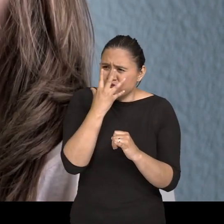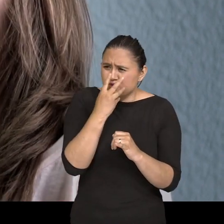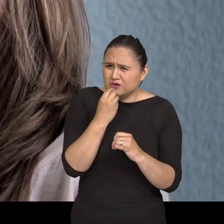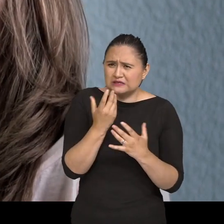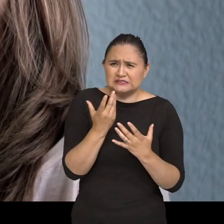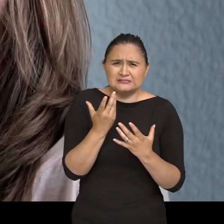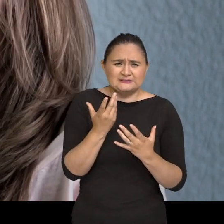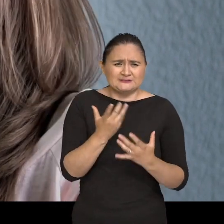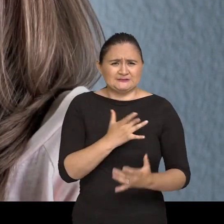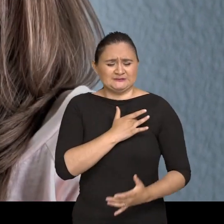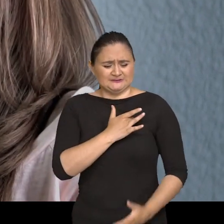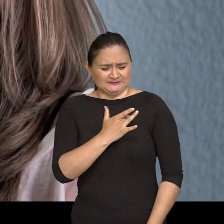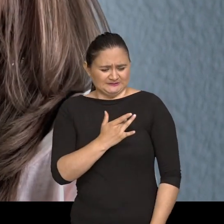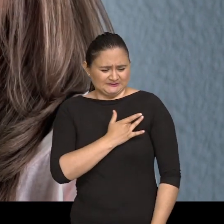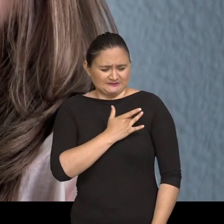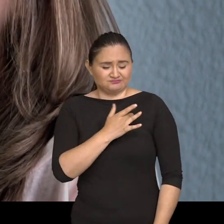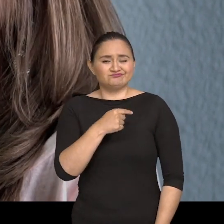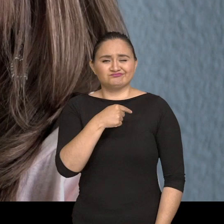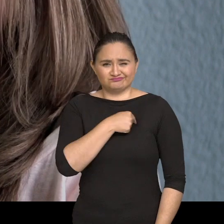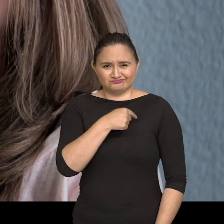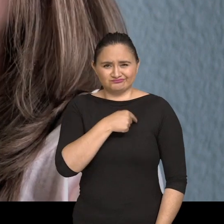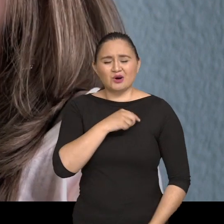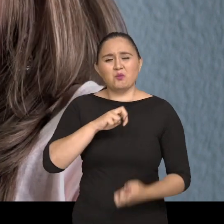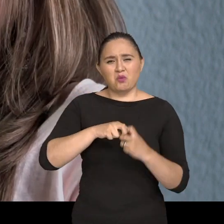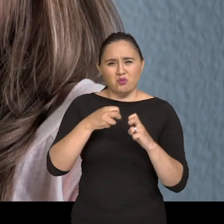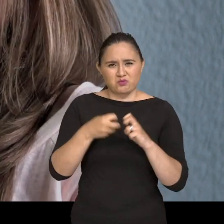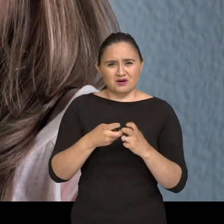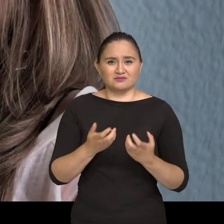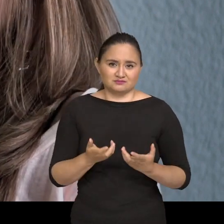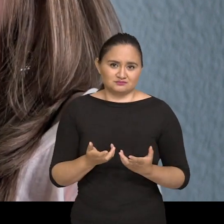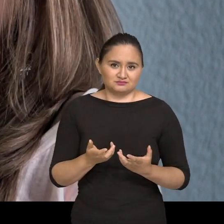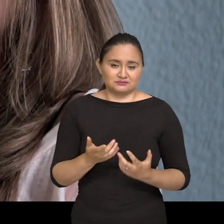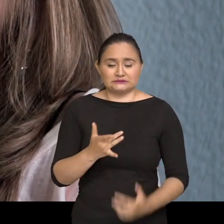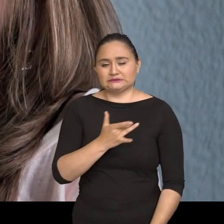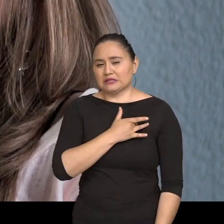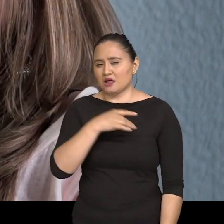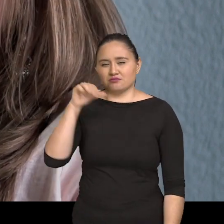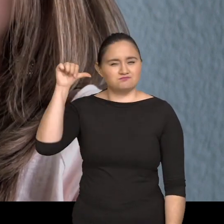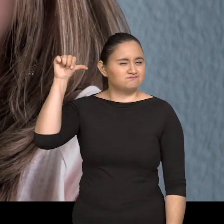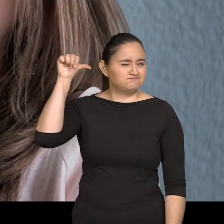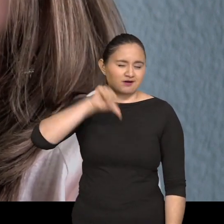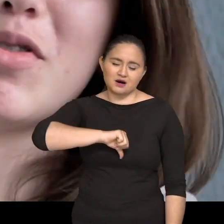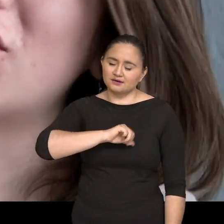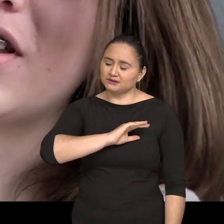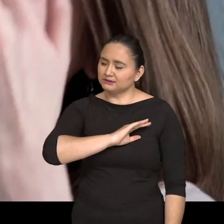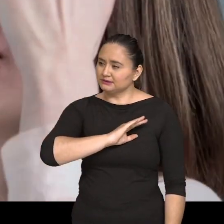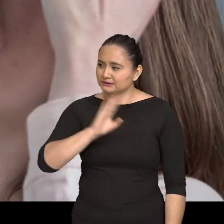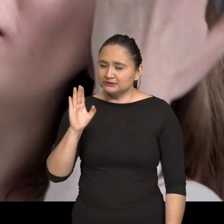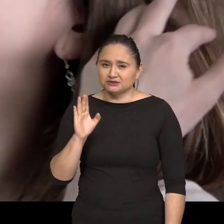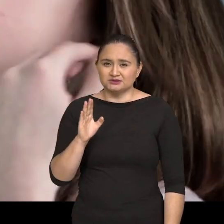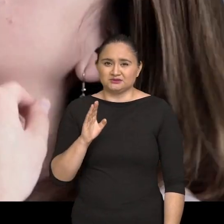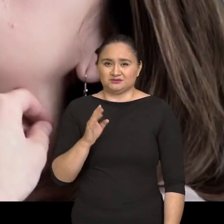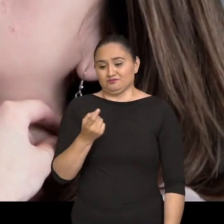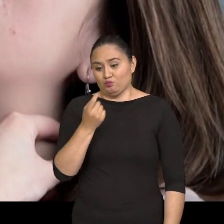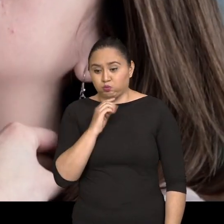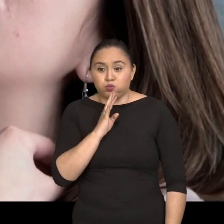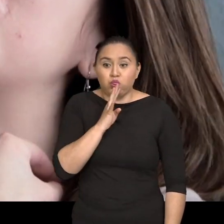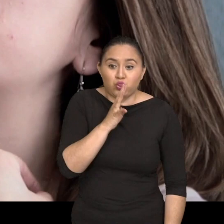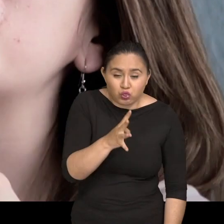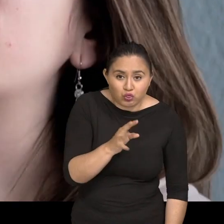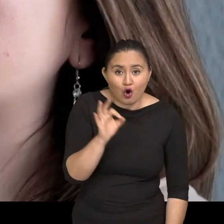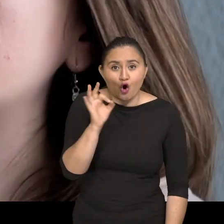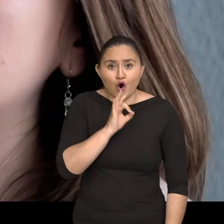supliendo toda esa necesidad que uno tiene dentro el problema es que no tiene estado totalmente malo